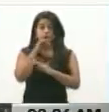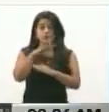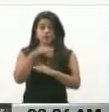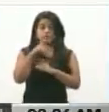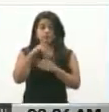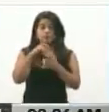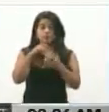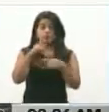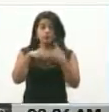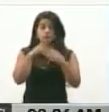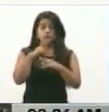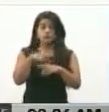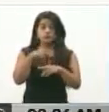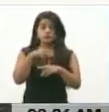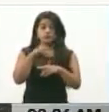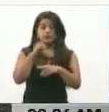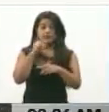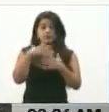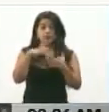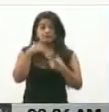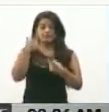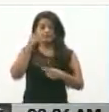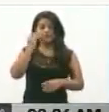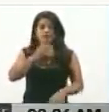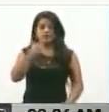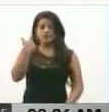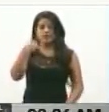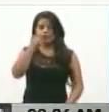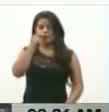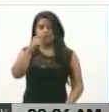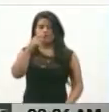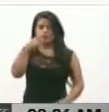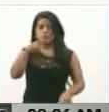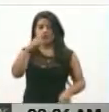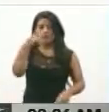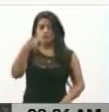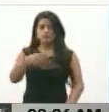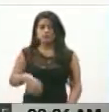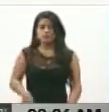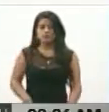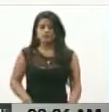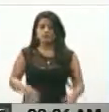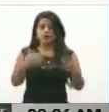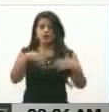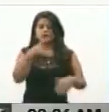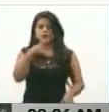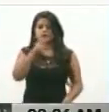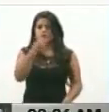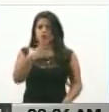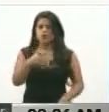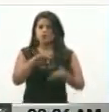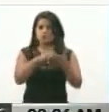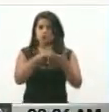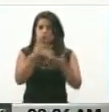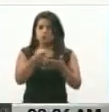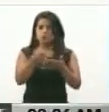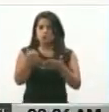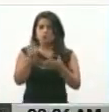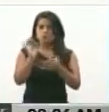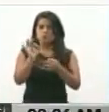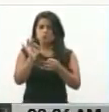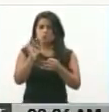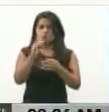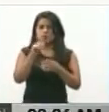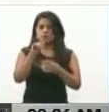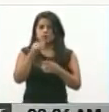crisis. Fidel Castro, mañana 90 años, el pensamiento más vivo que nunca. Así es. Adri nos dice, muy buenas aplicaciones la que nos brinda a través de TDA.